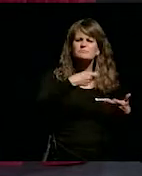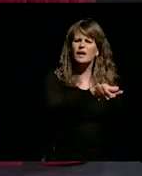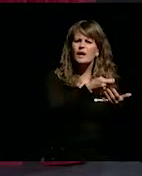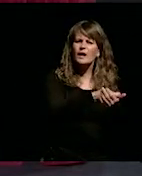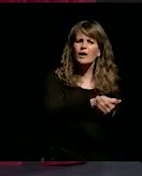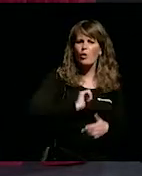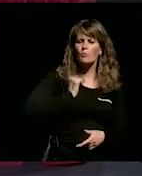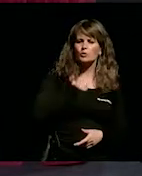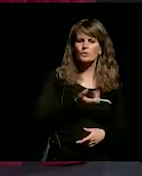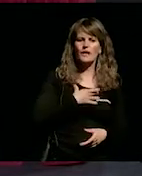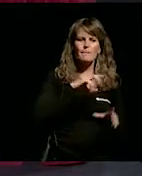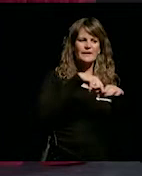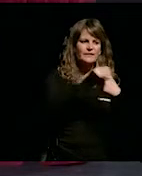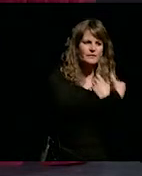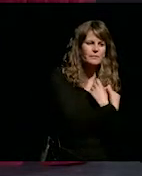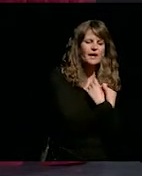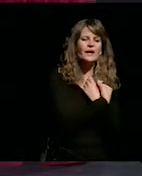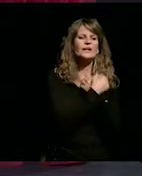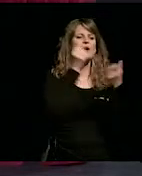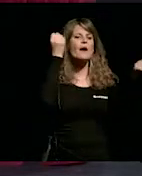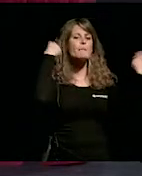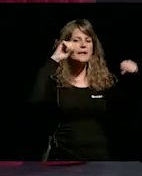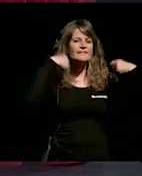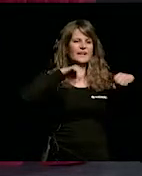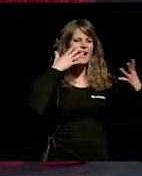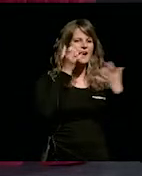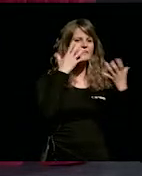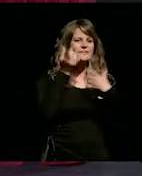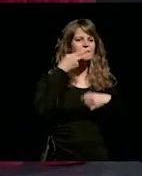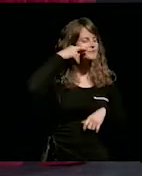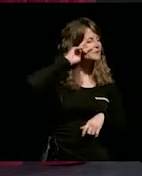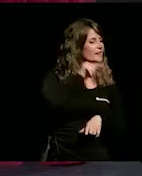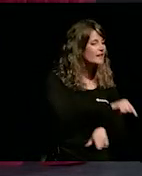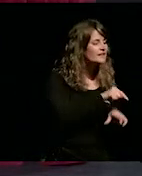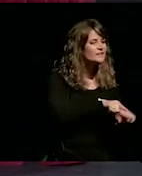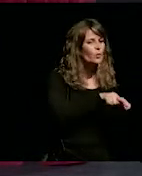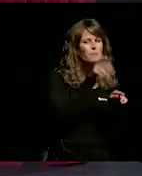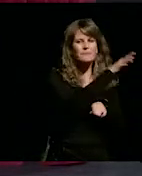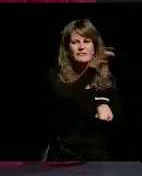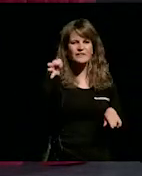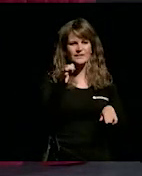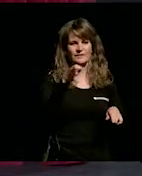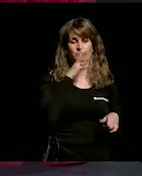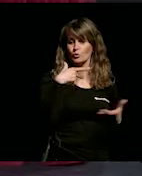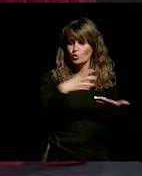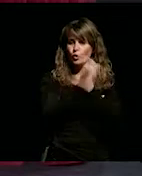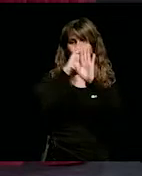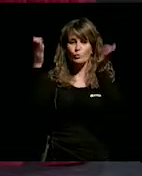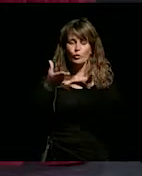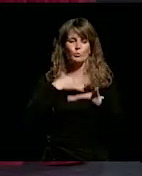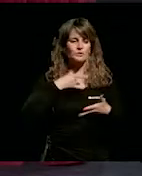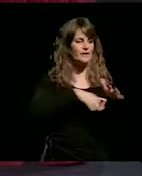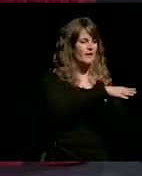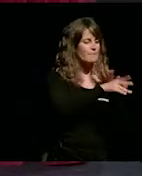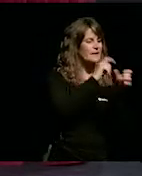que tengan la oportunidad de participar en la práctica artística. Este tipo de experiencia es sencillamente perfecta porque todo el mundo tiene la posibilidad